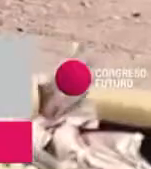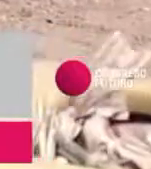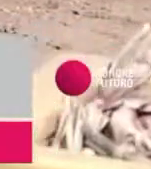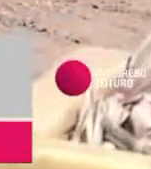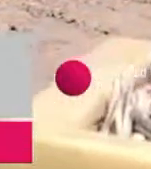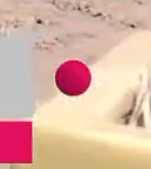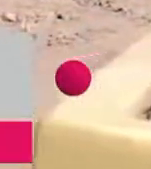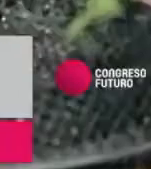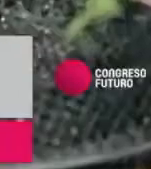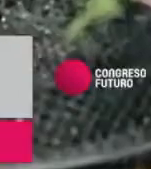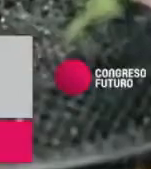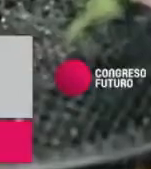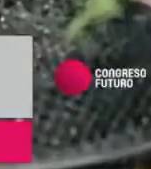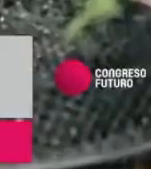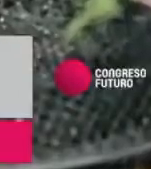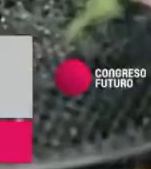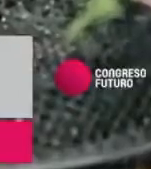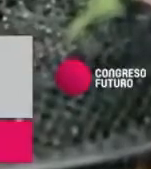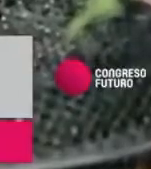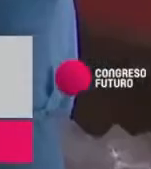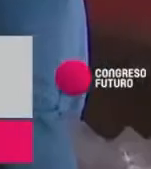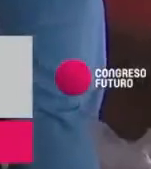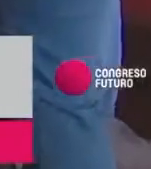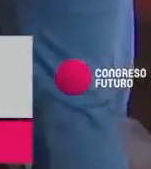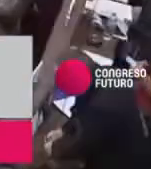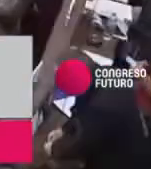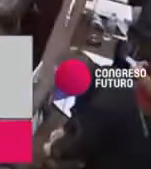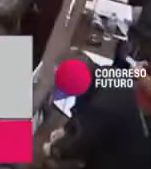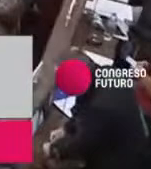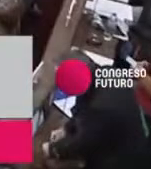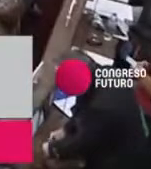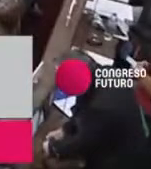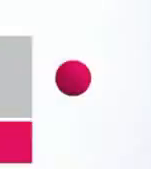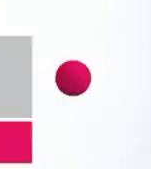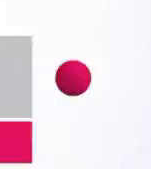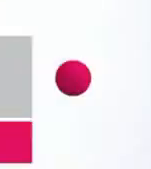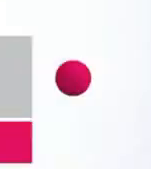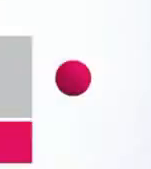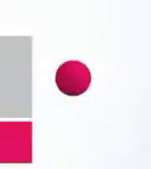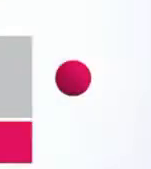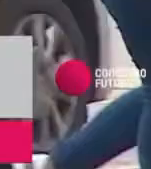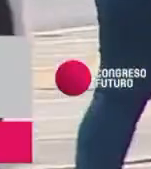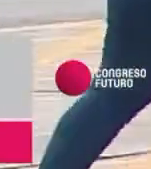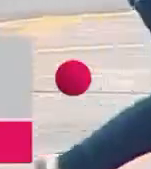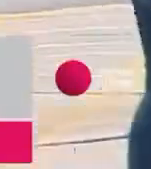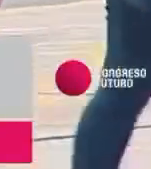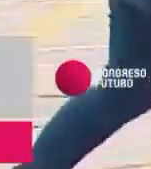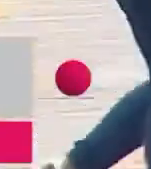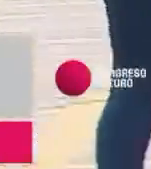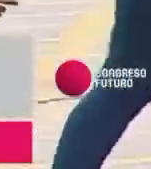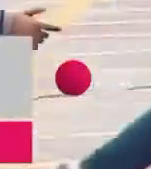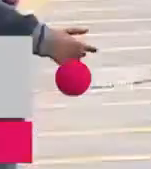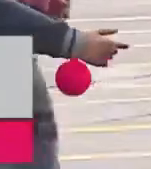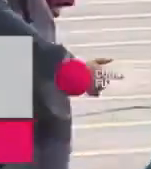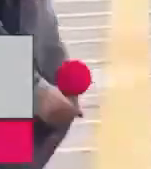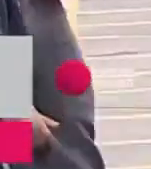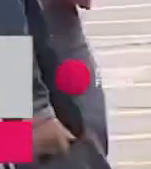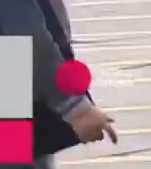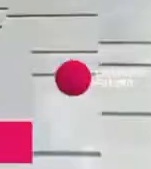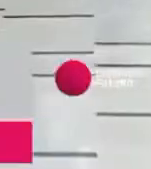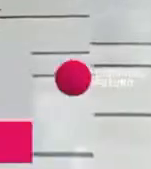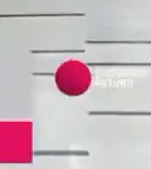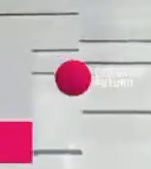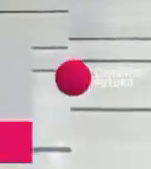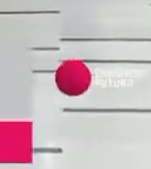Tecnológicos, minería, la sequía y nuevas oportunidades, cambios, avances y discusiones. Son tiempos vertiginosos y de